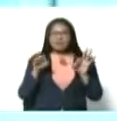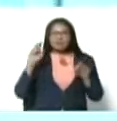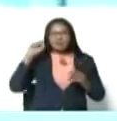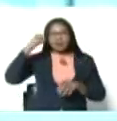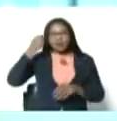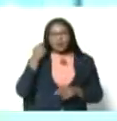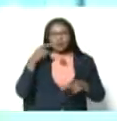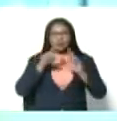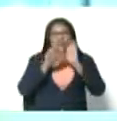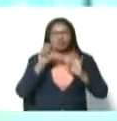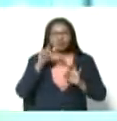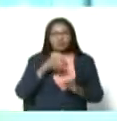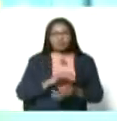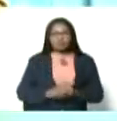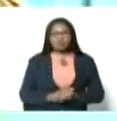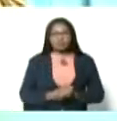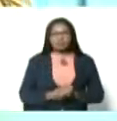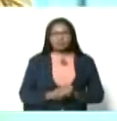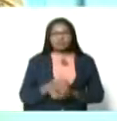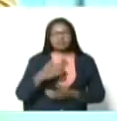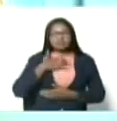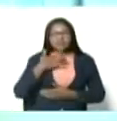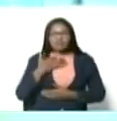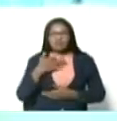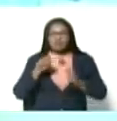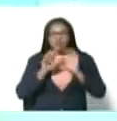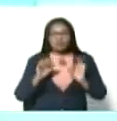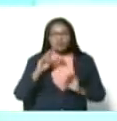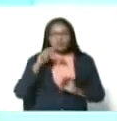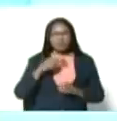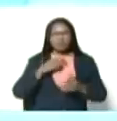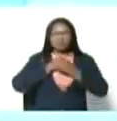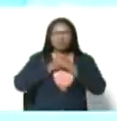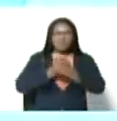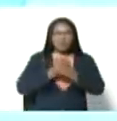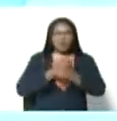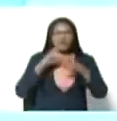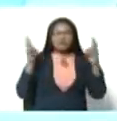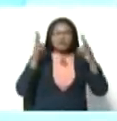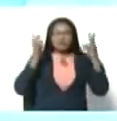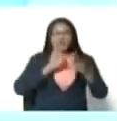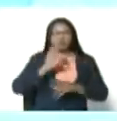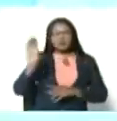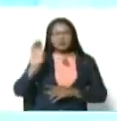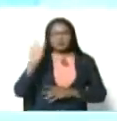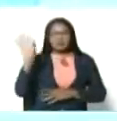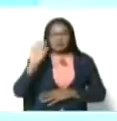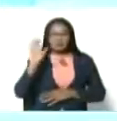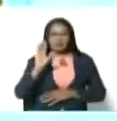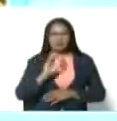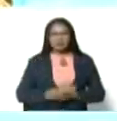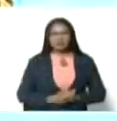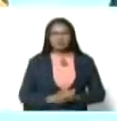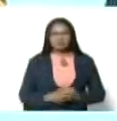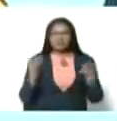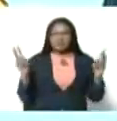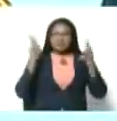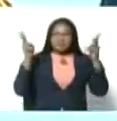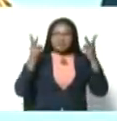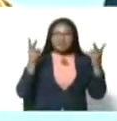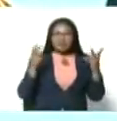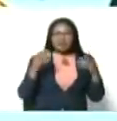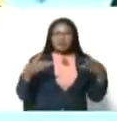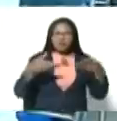recuerdo, de nostalgia, de sentimiento y de amor. ¡Que viva el metro de Caracas! ¡Que viva la